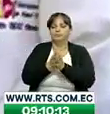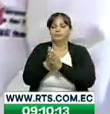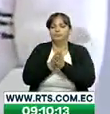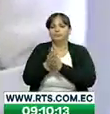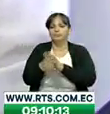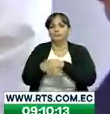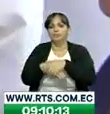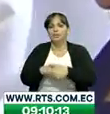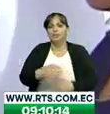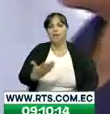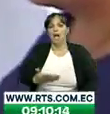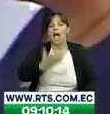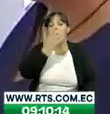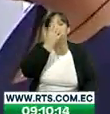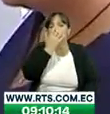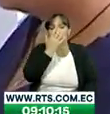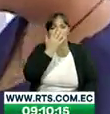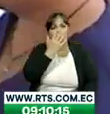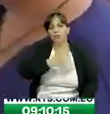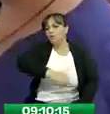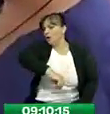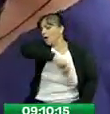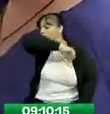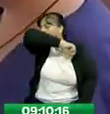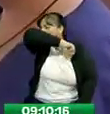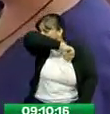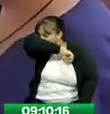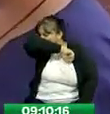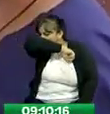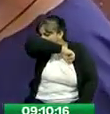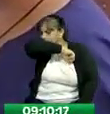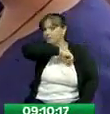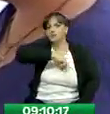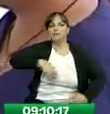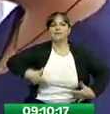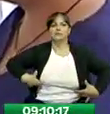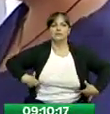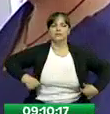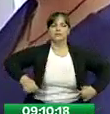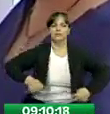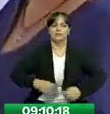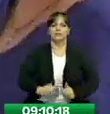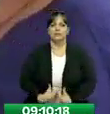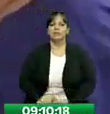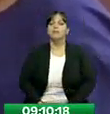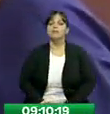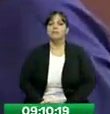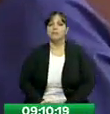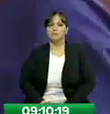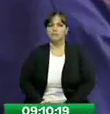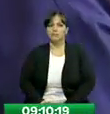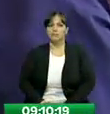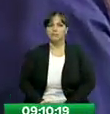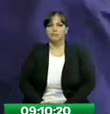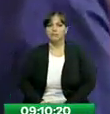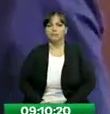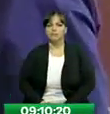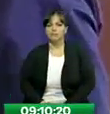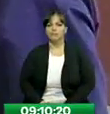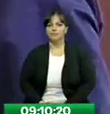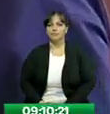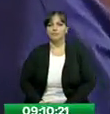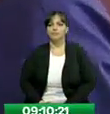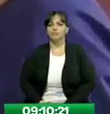y estornudar de manera correcta van a ser las medidas esenciales tenemos la mejor herramienta para prevenir que es la higiene de manos la población o el